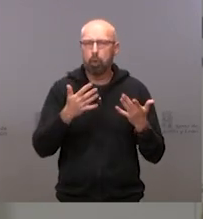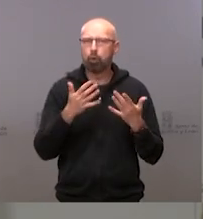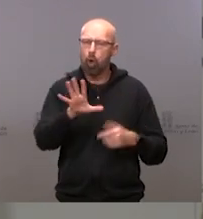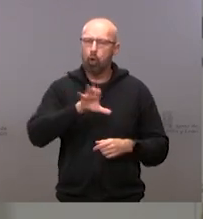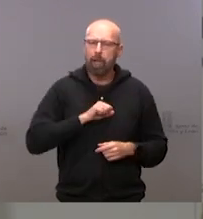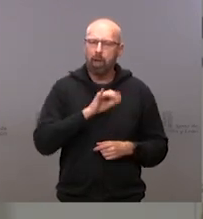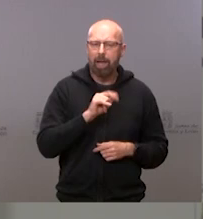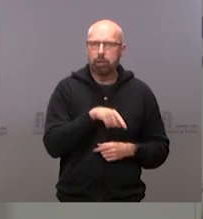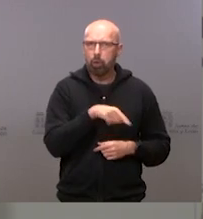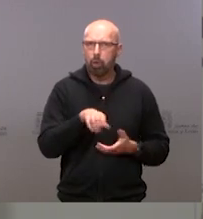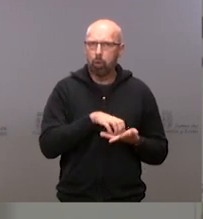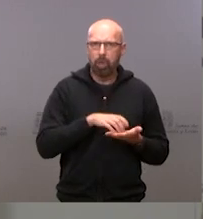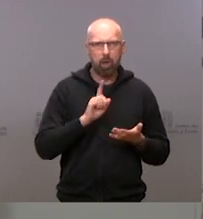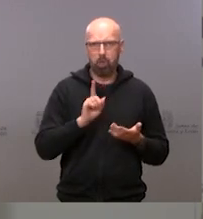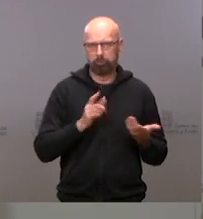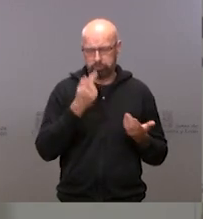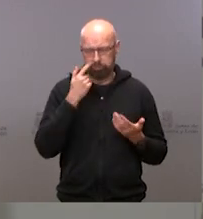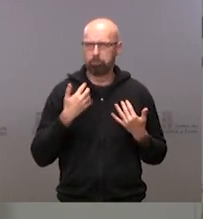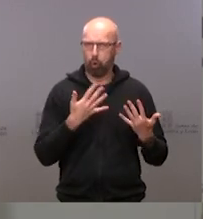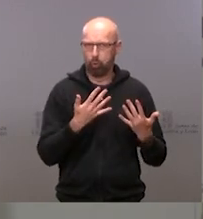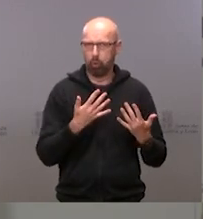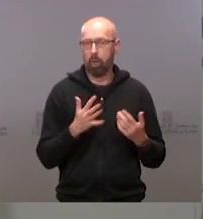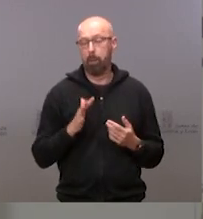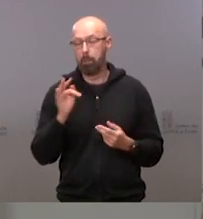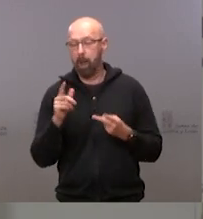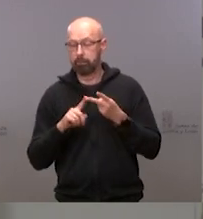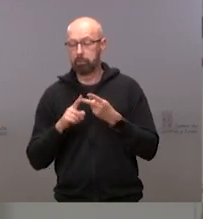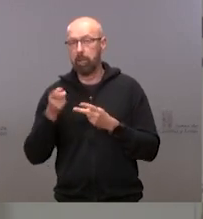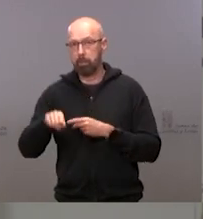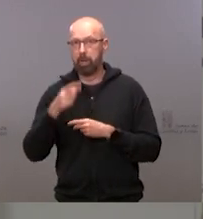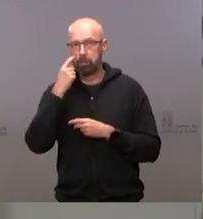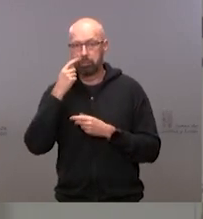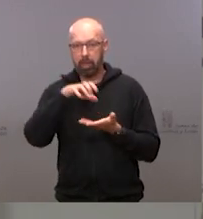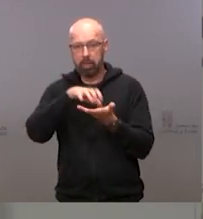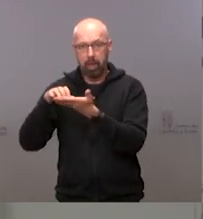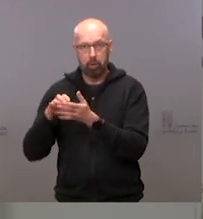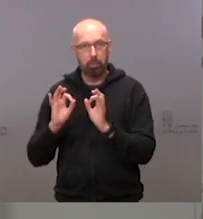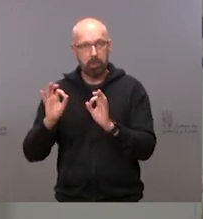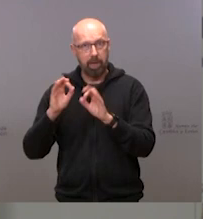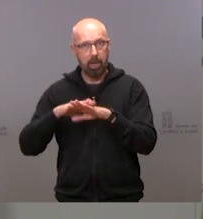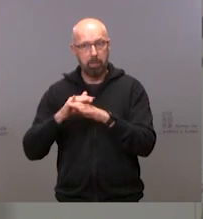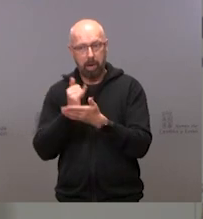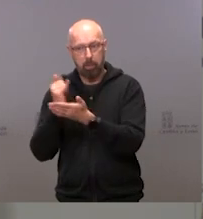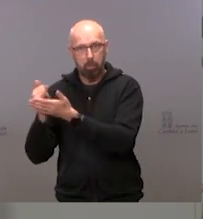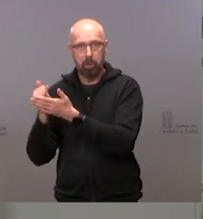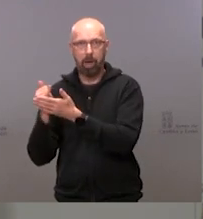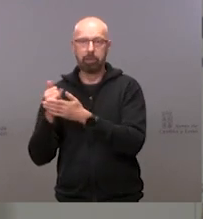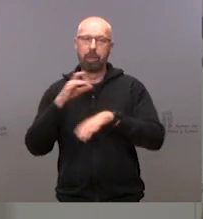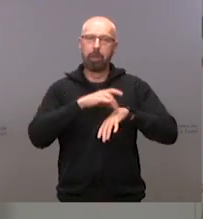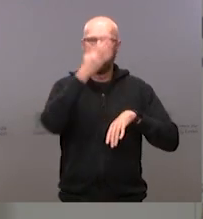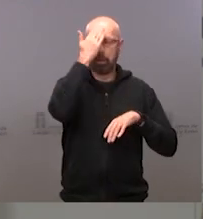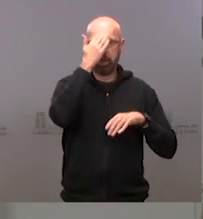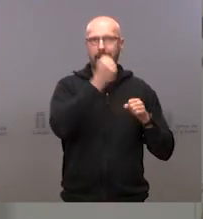contagiado o no y por otro lado liberar de carga la atención primaria y facilitaremos los cribados de